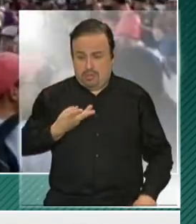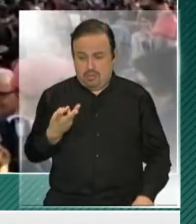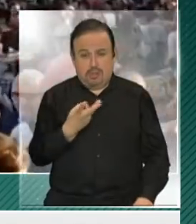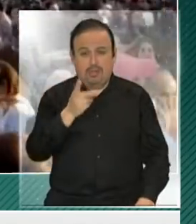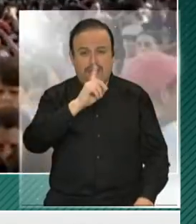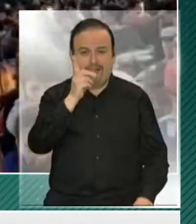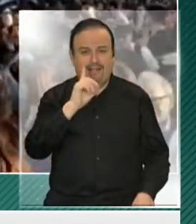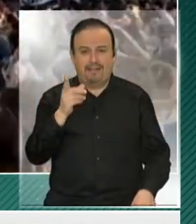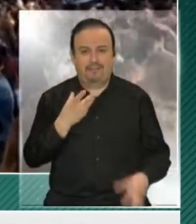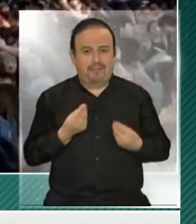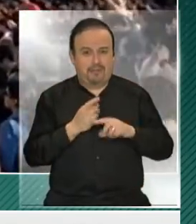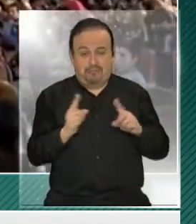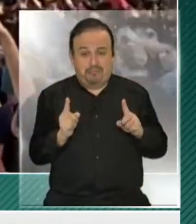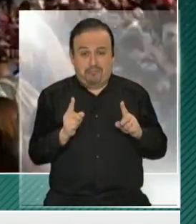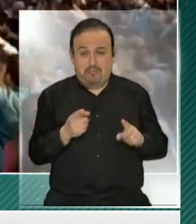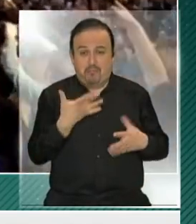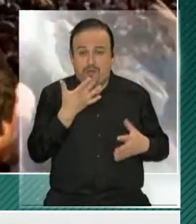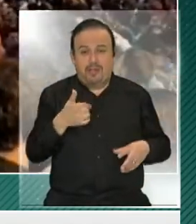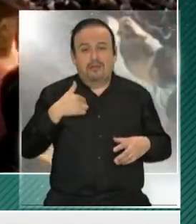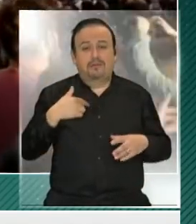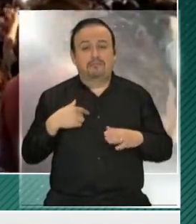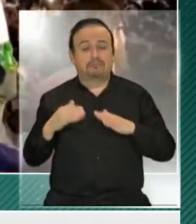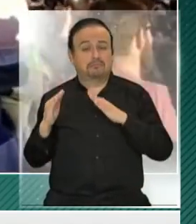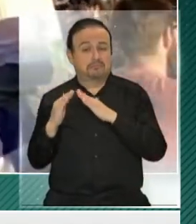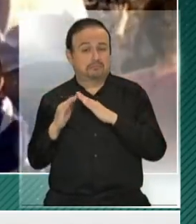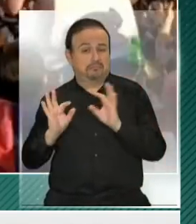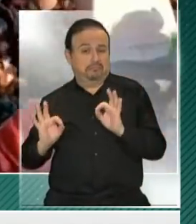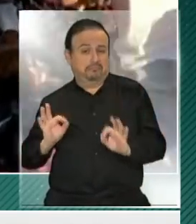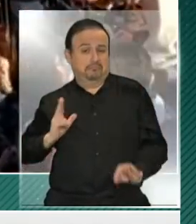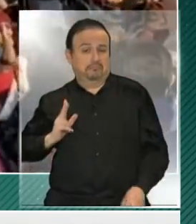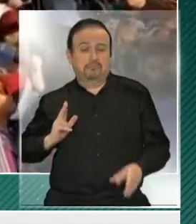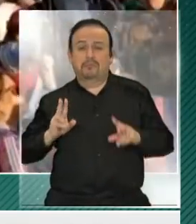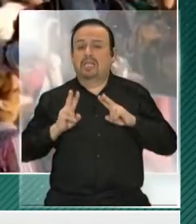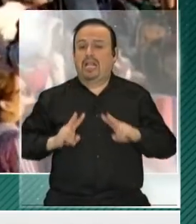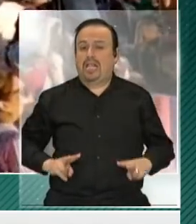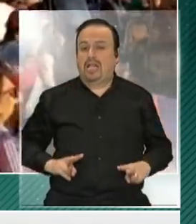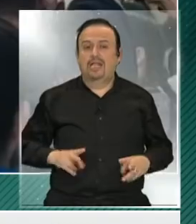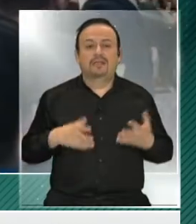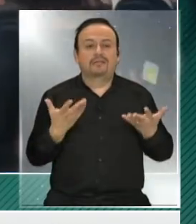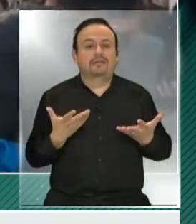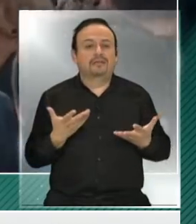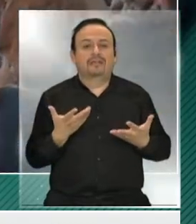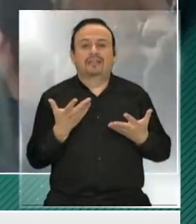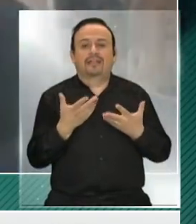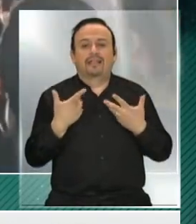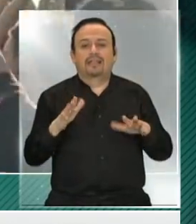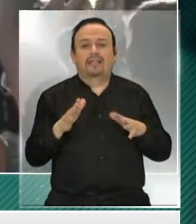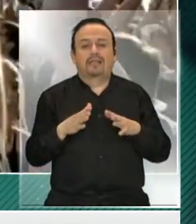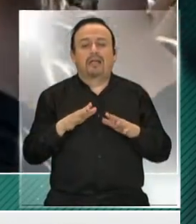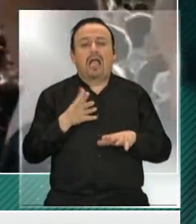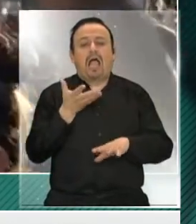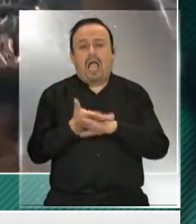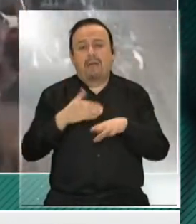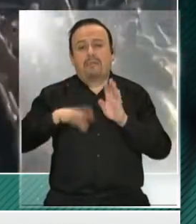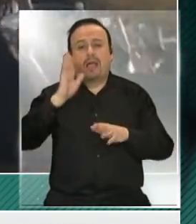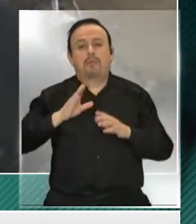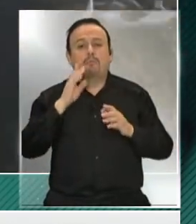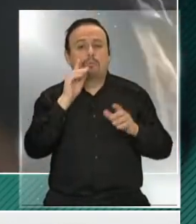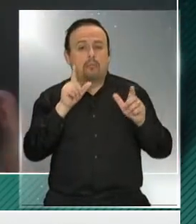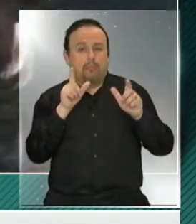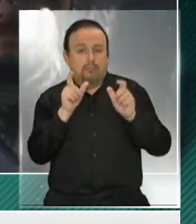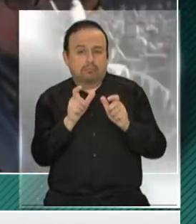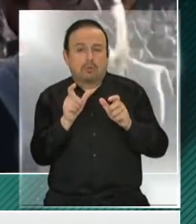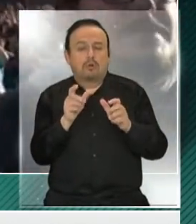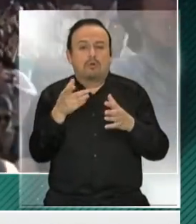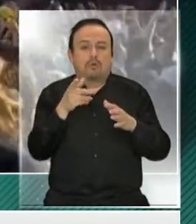sufrió miedo porque vivimos en un barrio que es tranquilo un barrio donde hay más policías quizás para protegernos a